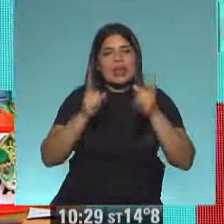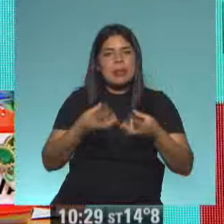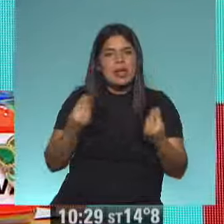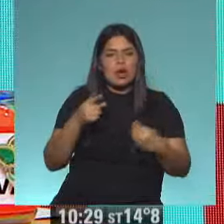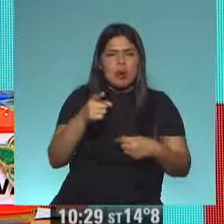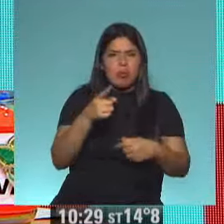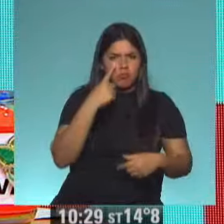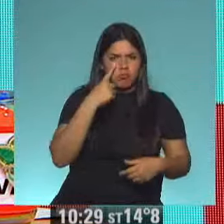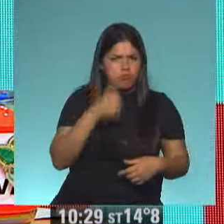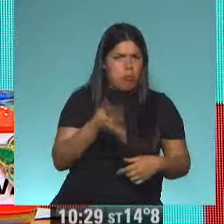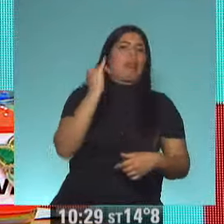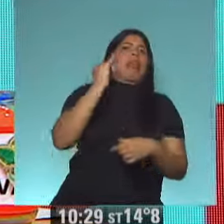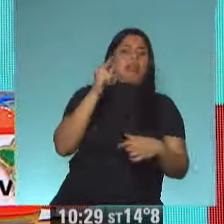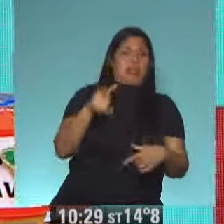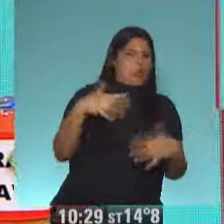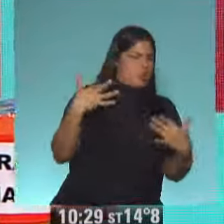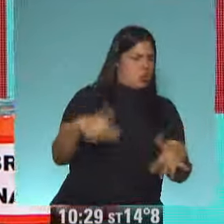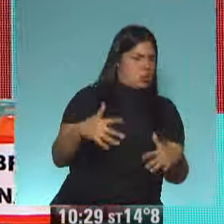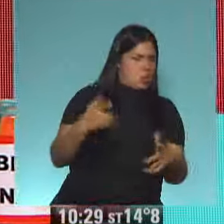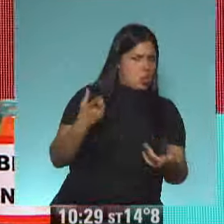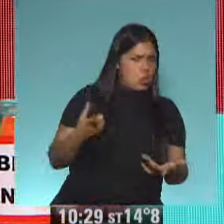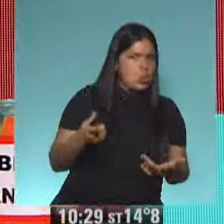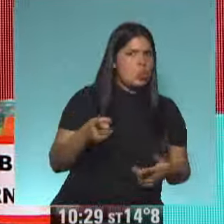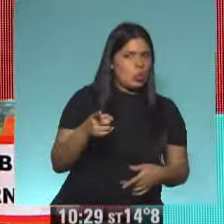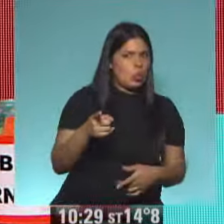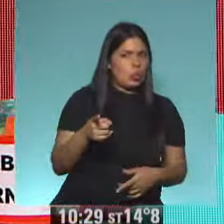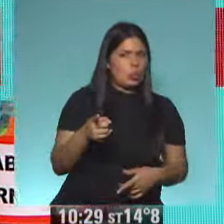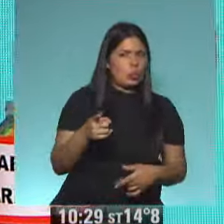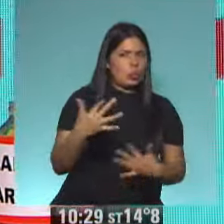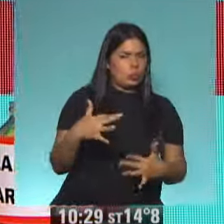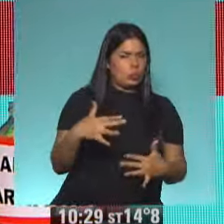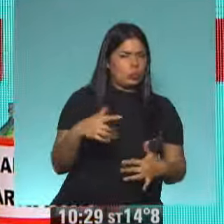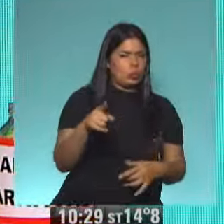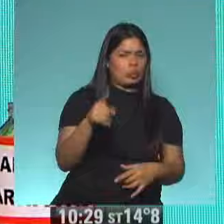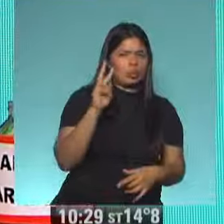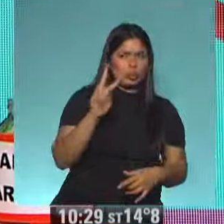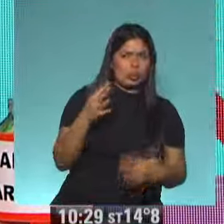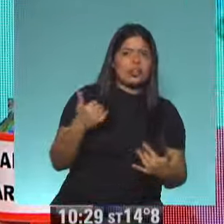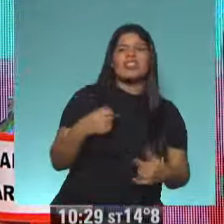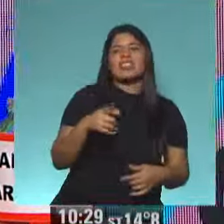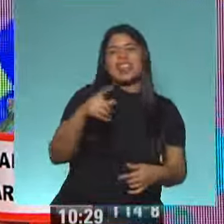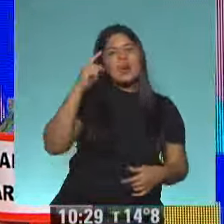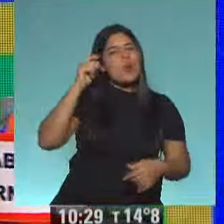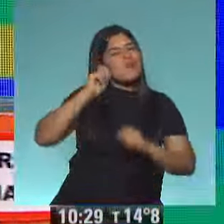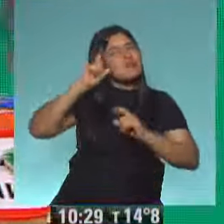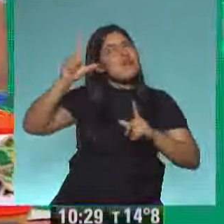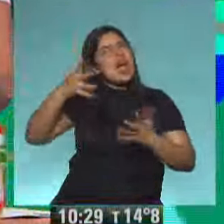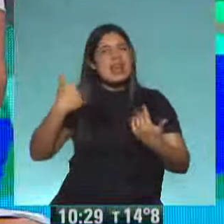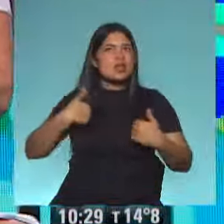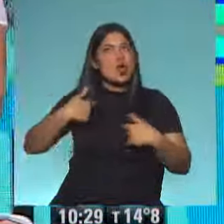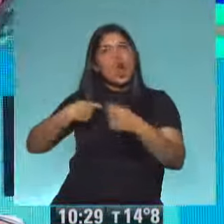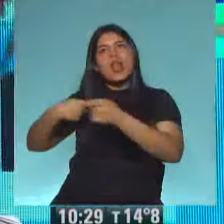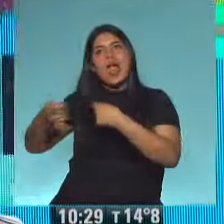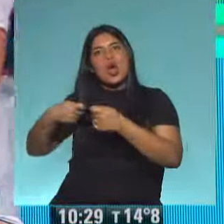Llamativos. Imaginás, vas al almacén y decís, hola, ¿qué tal? ¿Qué tal? Bien. ¿Está bien? Así vas con esto. ¿Qué lo dice? ¿Vas con esto por la calle? ¿Algo